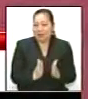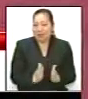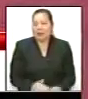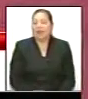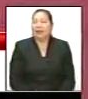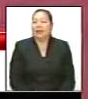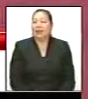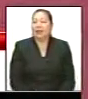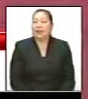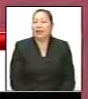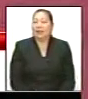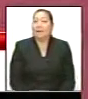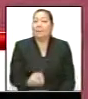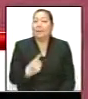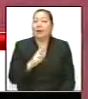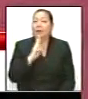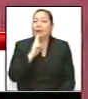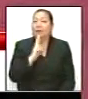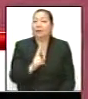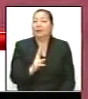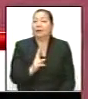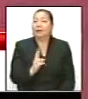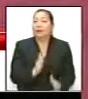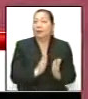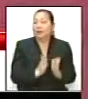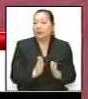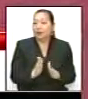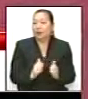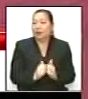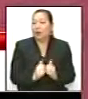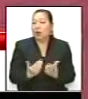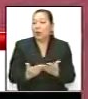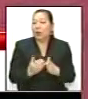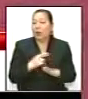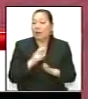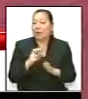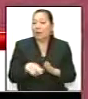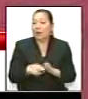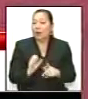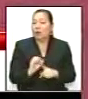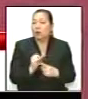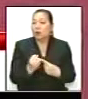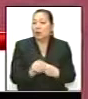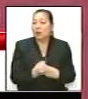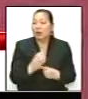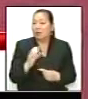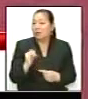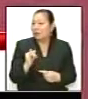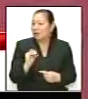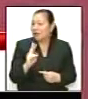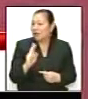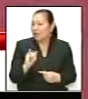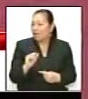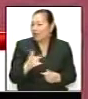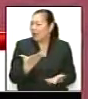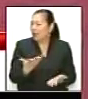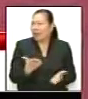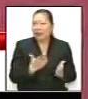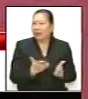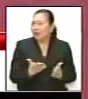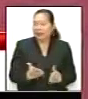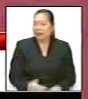tomado para resolver la débil articulación con los colegios profesionales y la sociedad civil? A mí no me queda claro qué